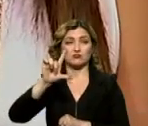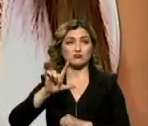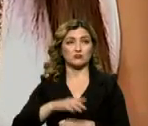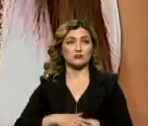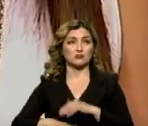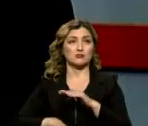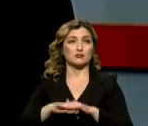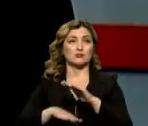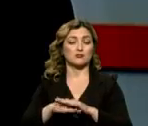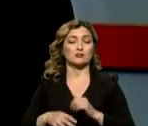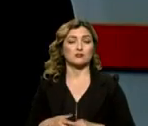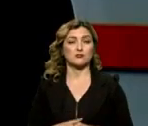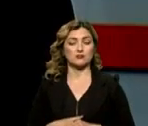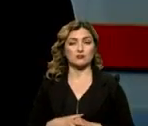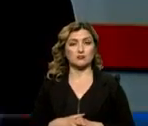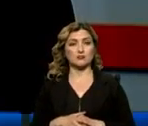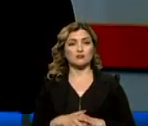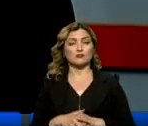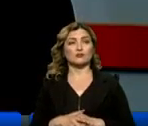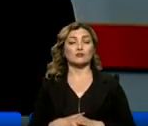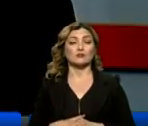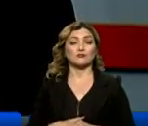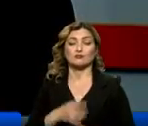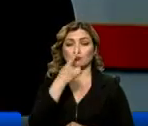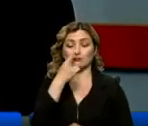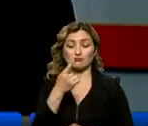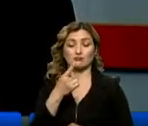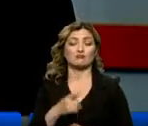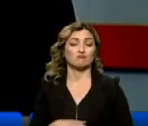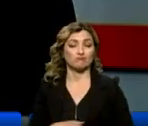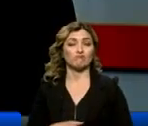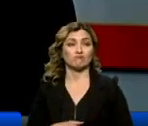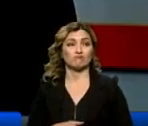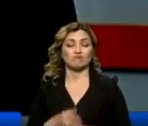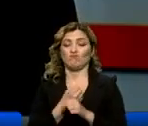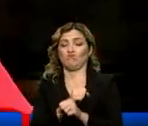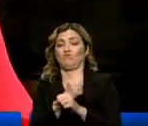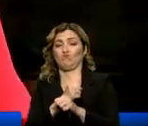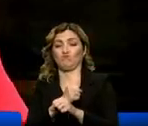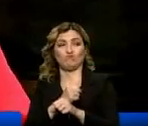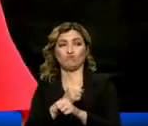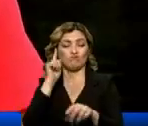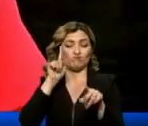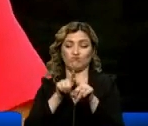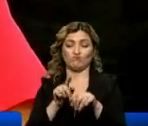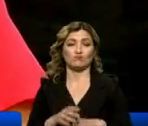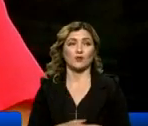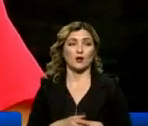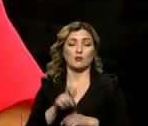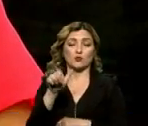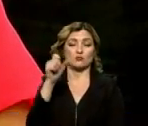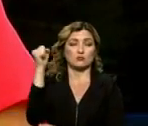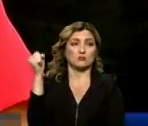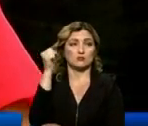Entendido que los interesados van a interponer probablemente un recurso de casación. No porque alguien es